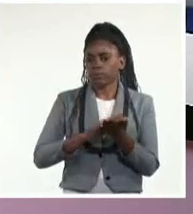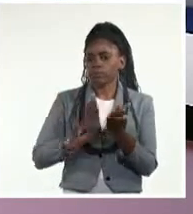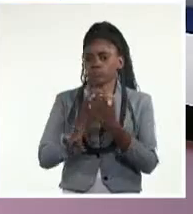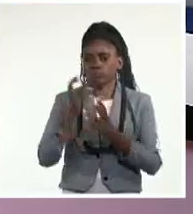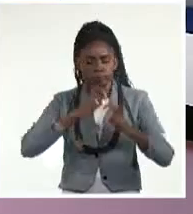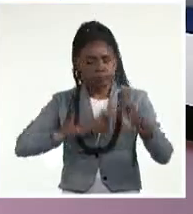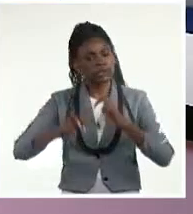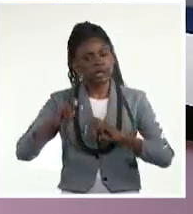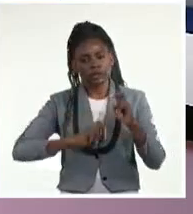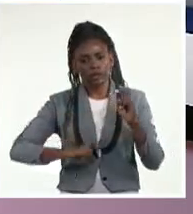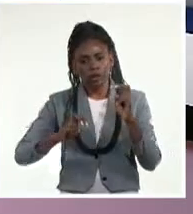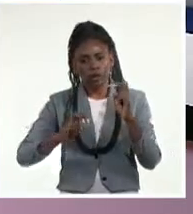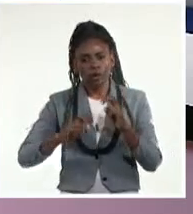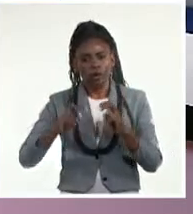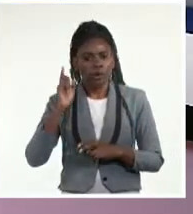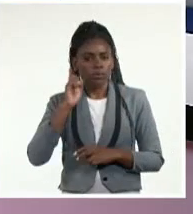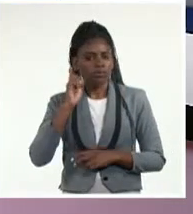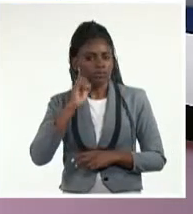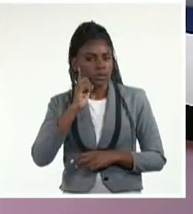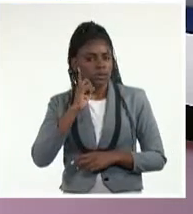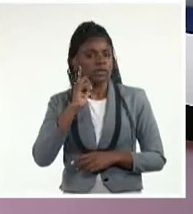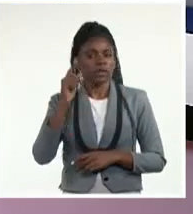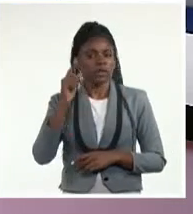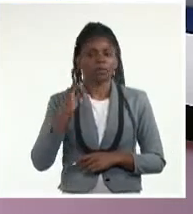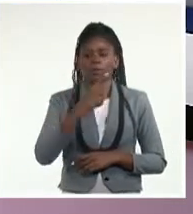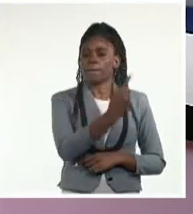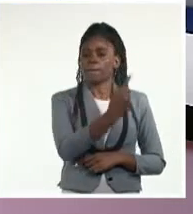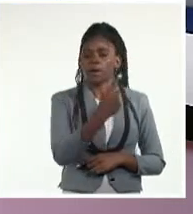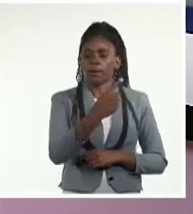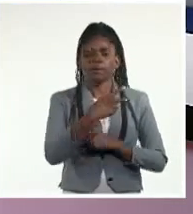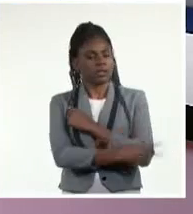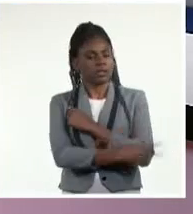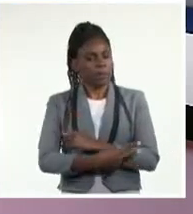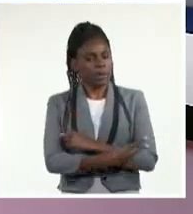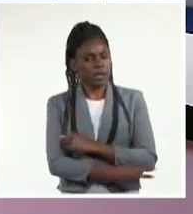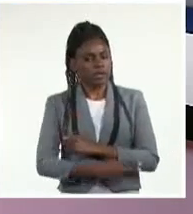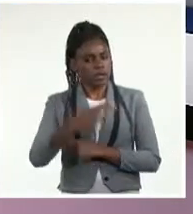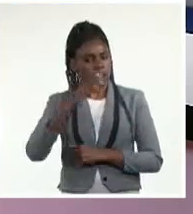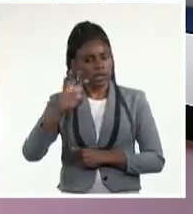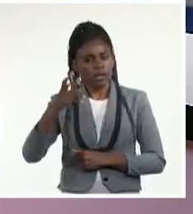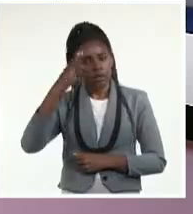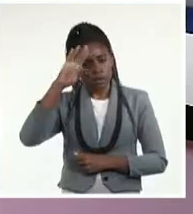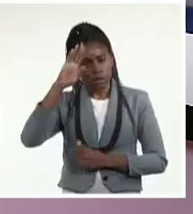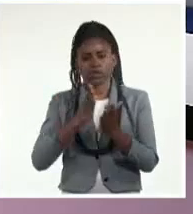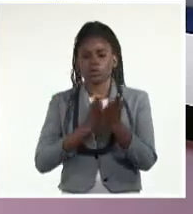alegatos finales de los barristers de cada parte. El Banco Nacional de Cuba y Cuba continuarán